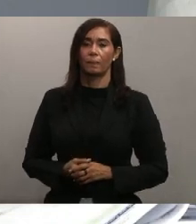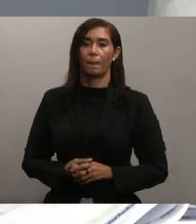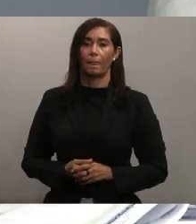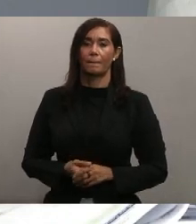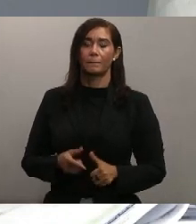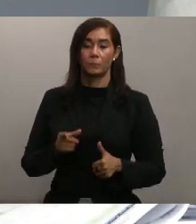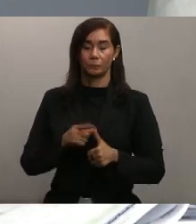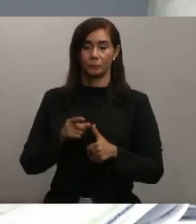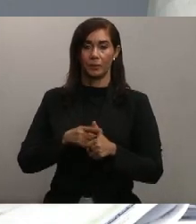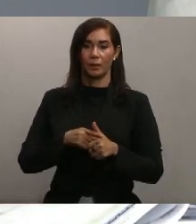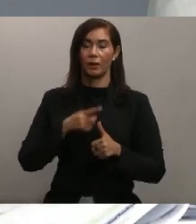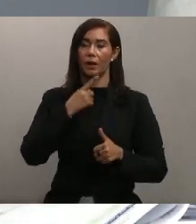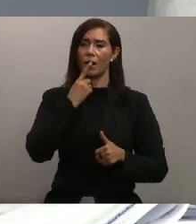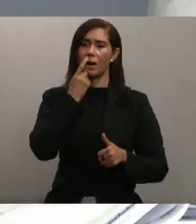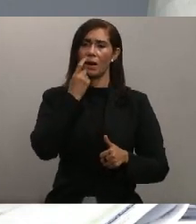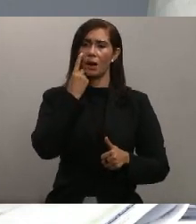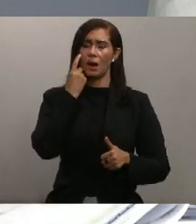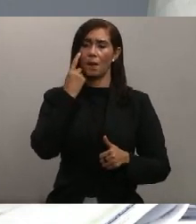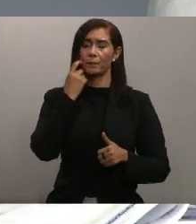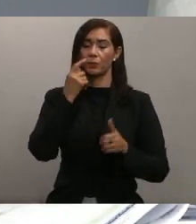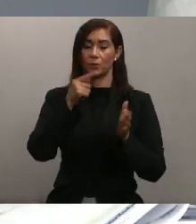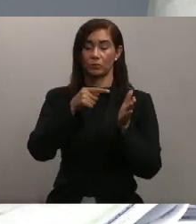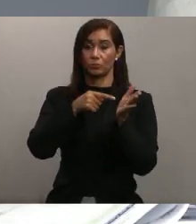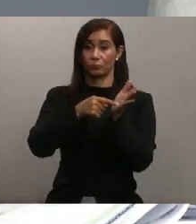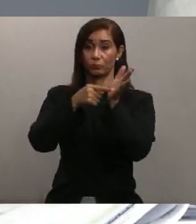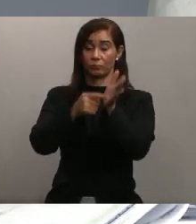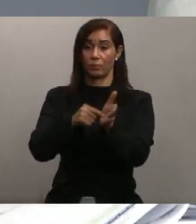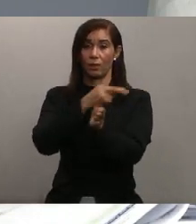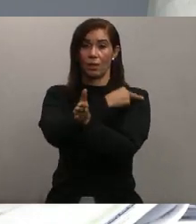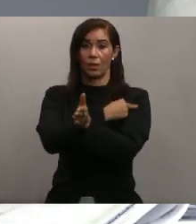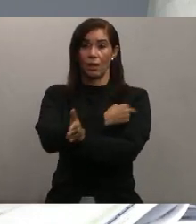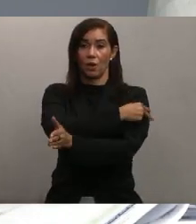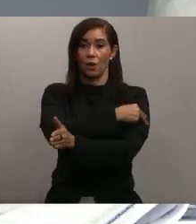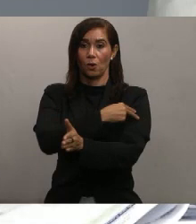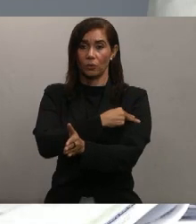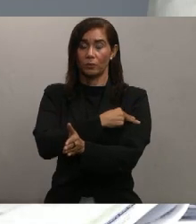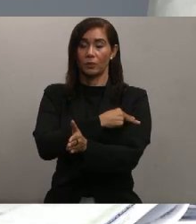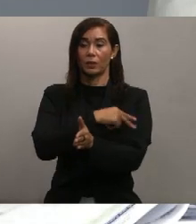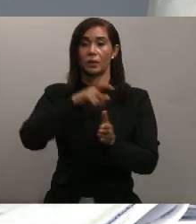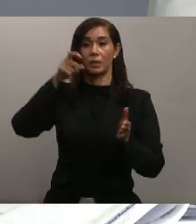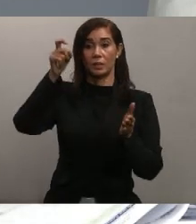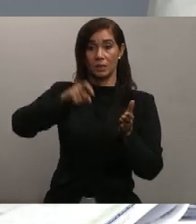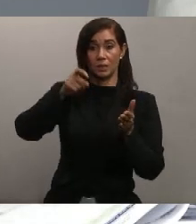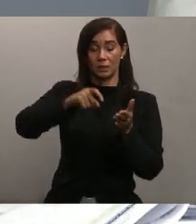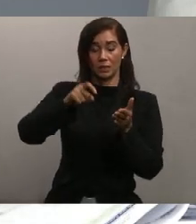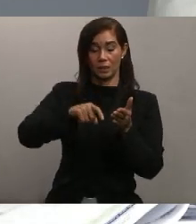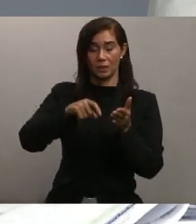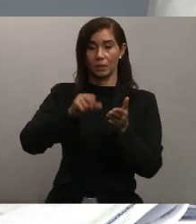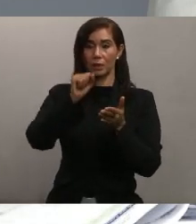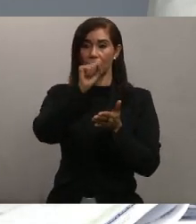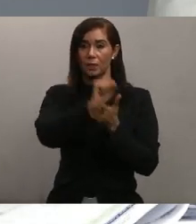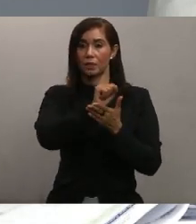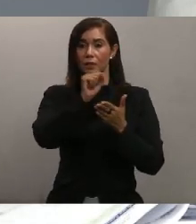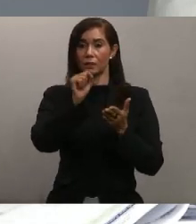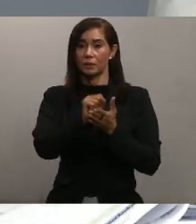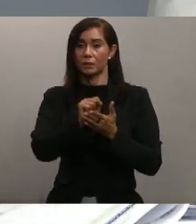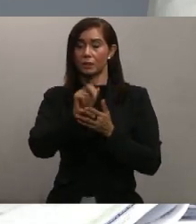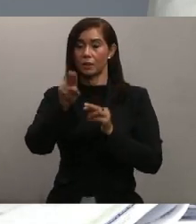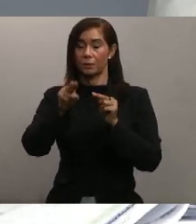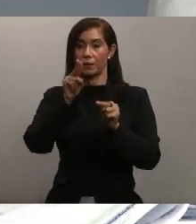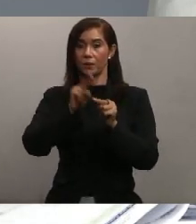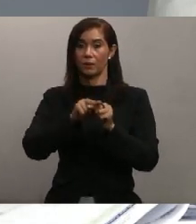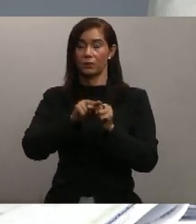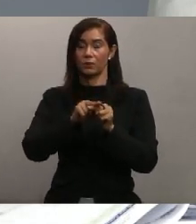Mire, las pruebas que son reportadas a hospitales tienen que realizarse y ser reportadas al Sistema Nacional